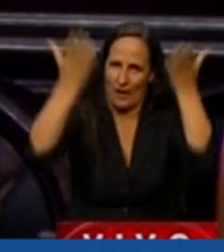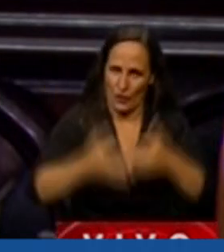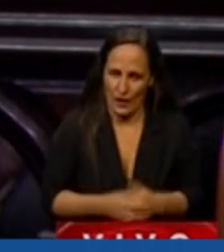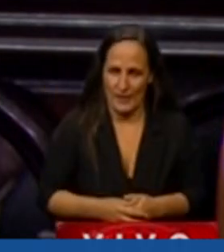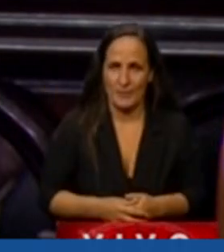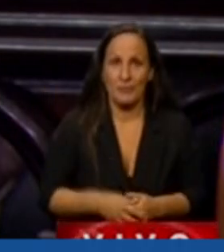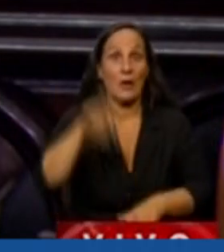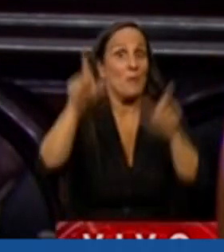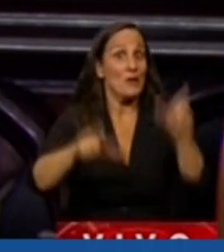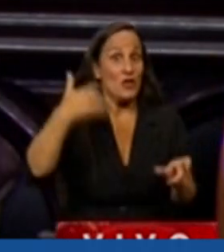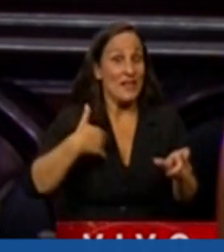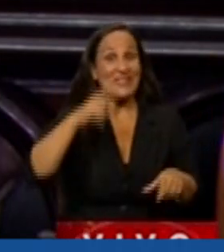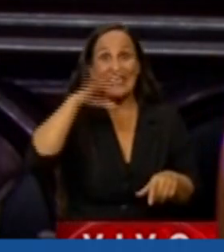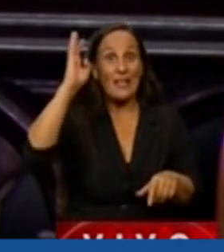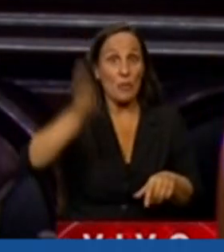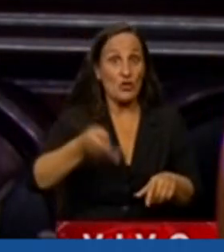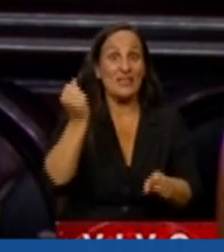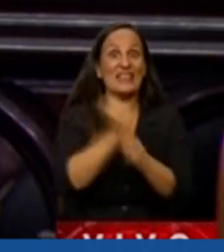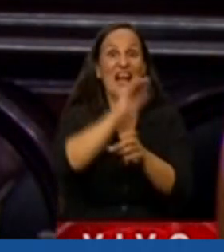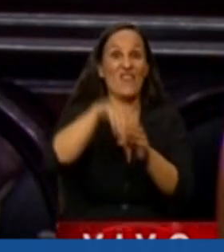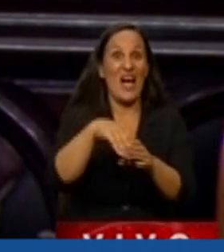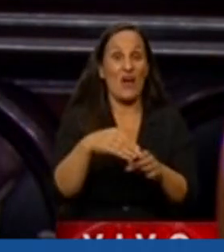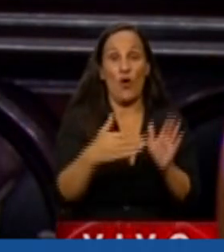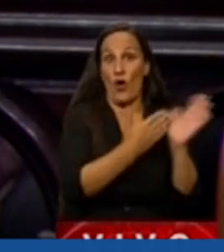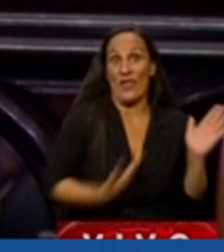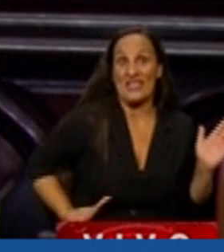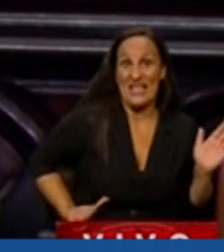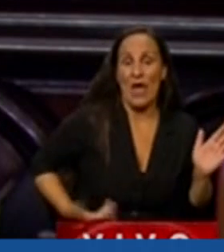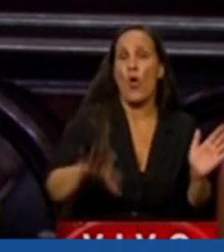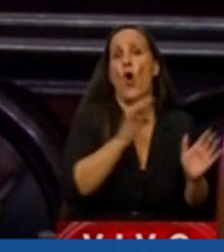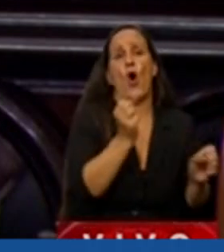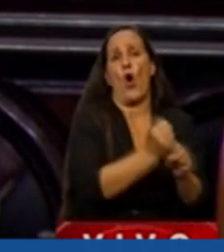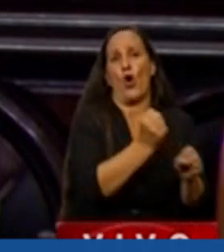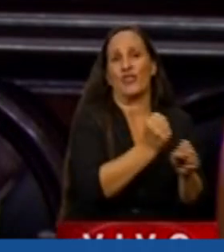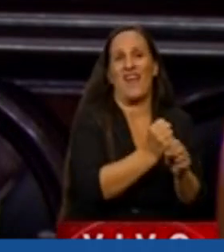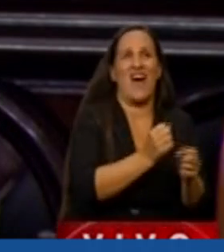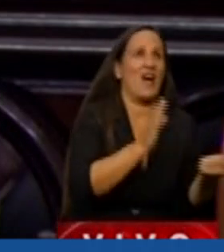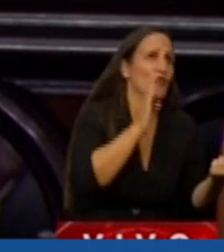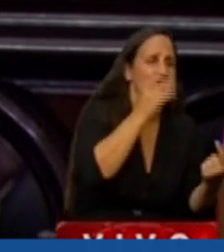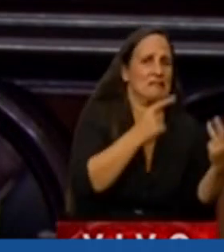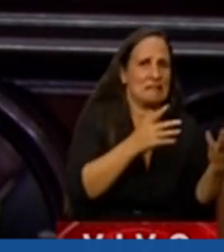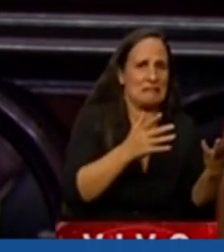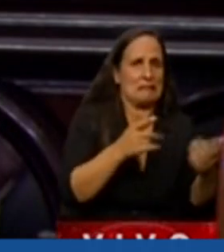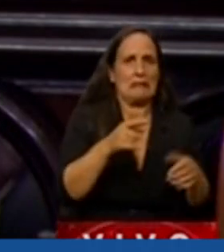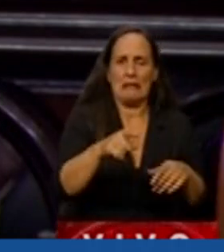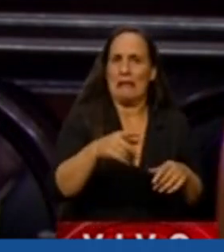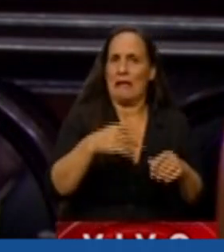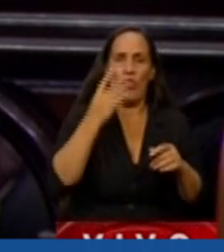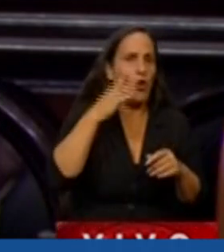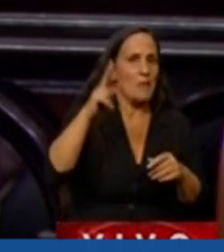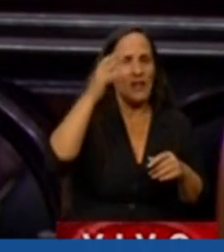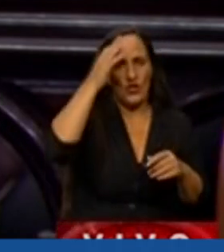70% de los argentinos trabaja en el Estado o tiene un empleo precario y desde el 2011 no generamos empleo privado